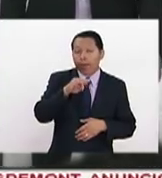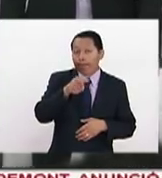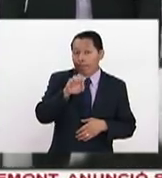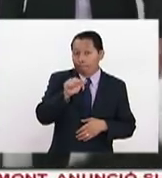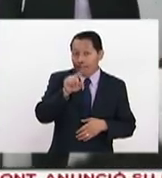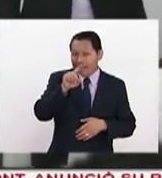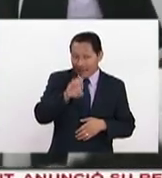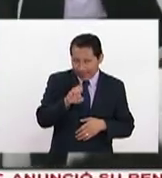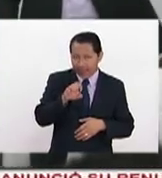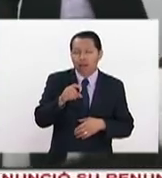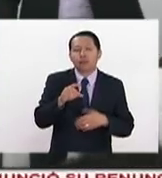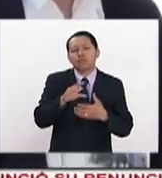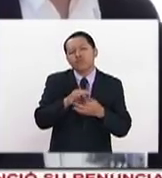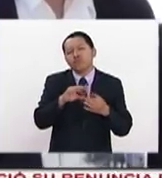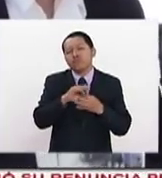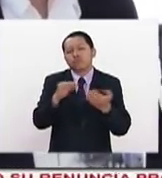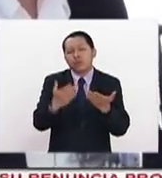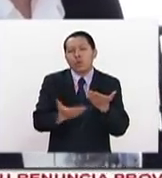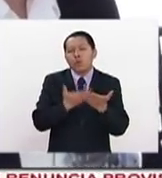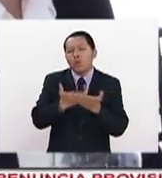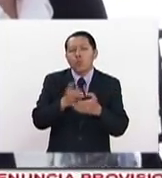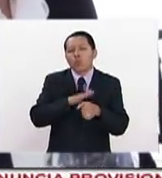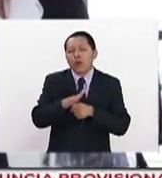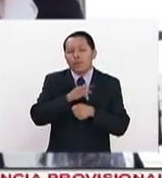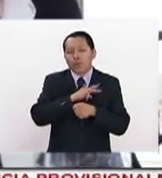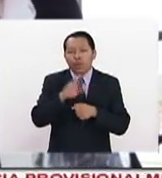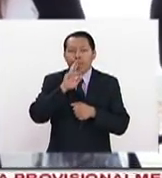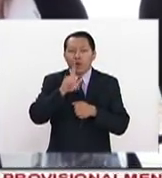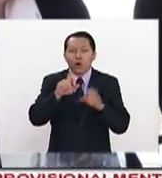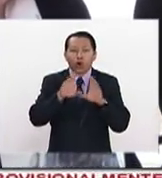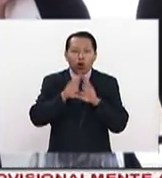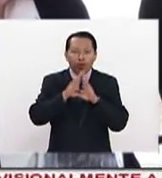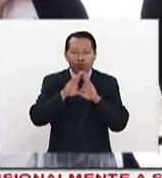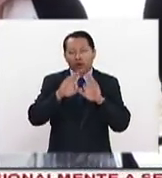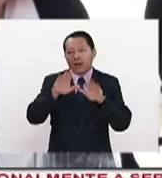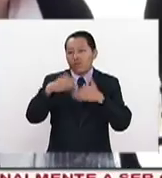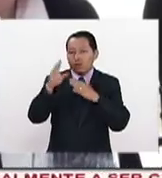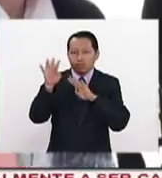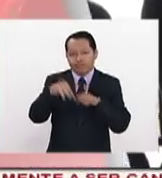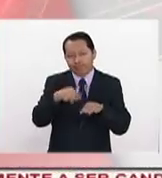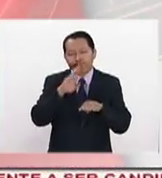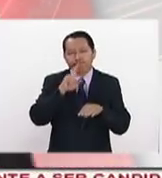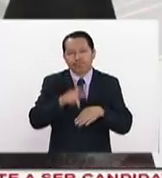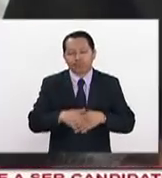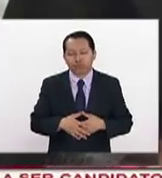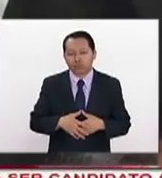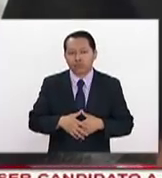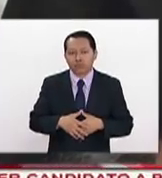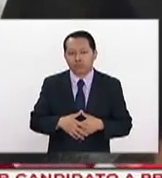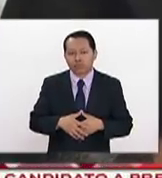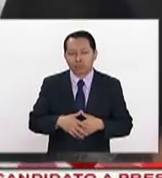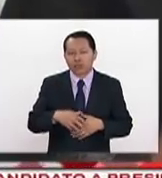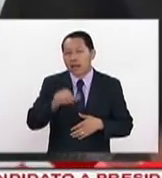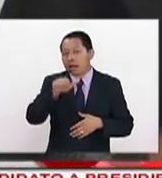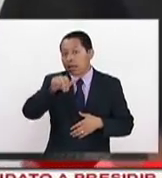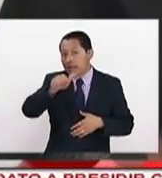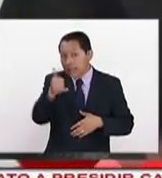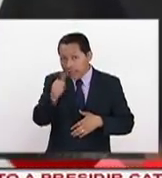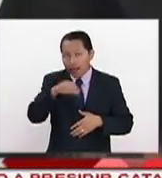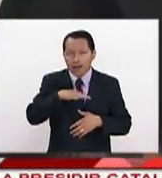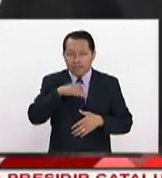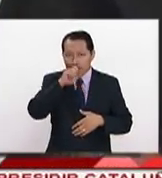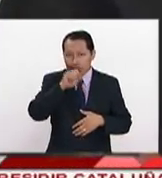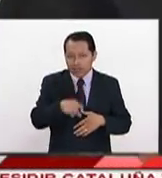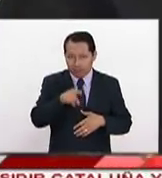José Antonio Meade, presentó su estrategia a seguir para mejorar la expectativa de México hacia el exterior. Ricardo Anaya, candidato de